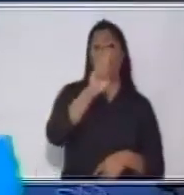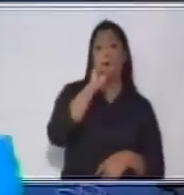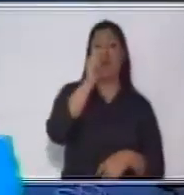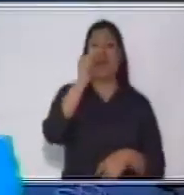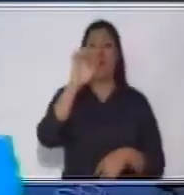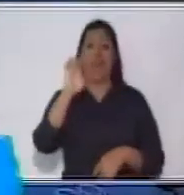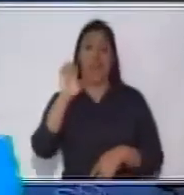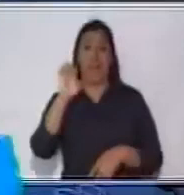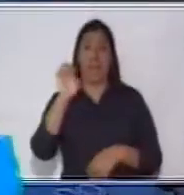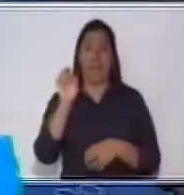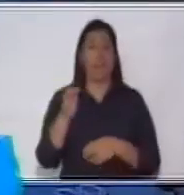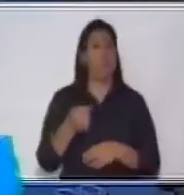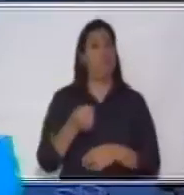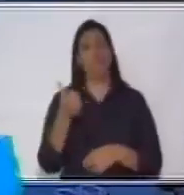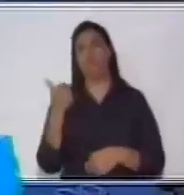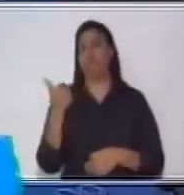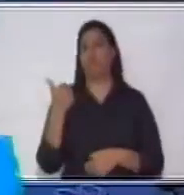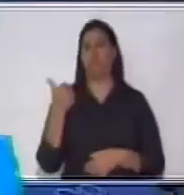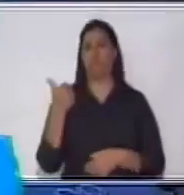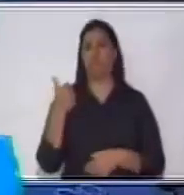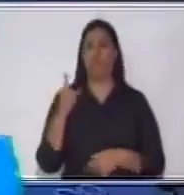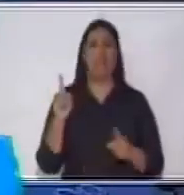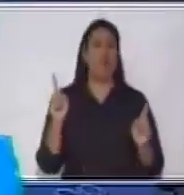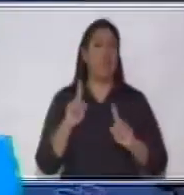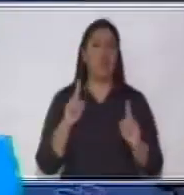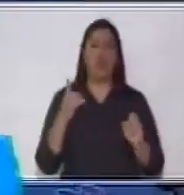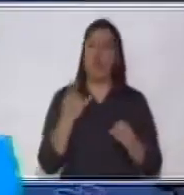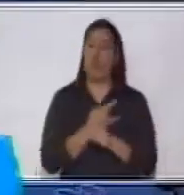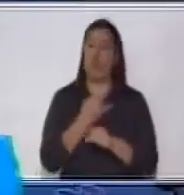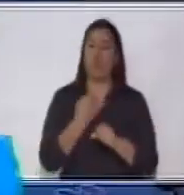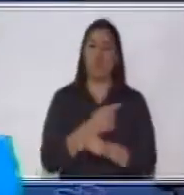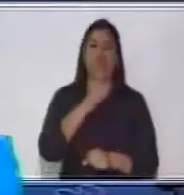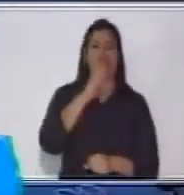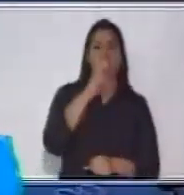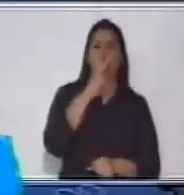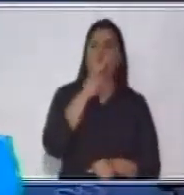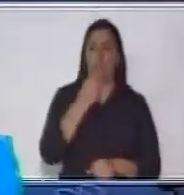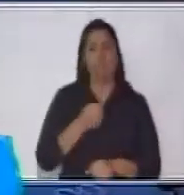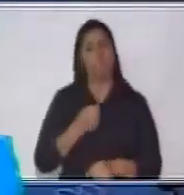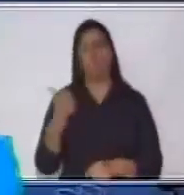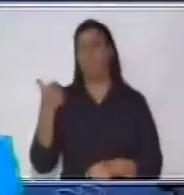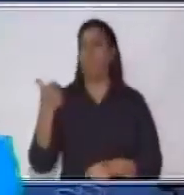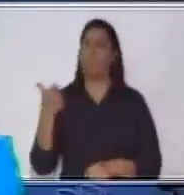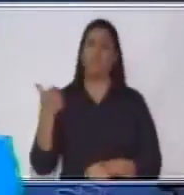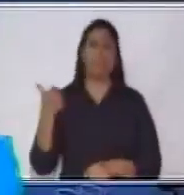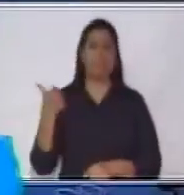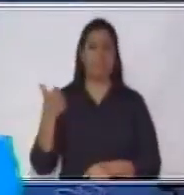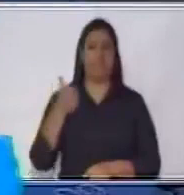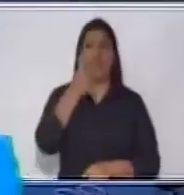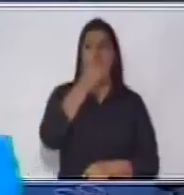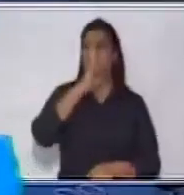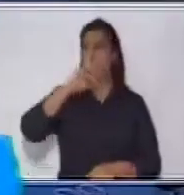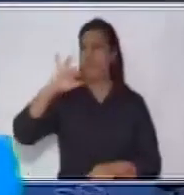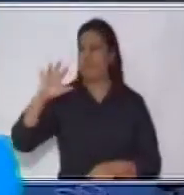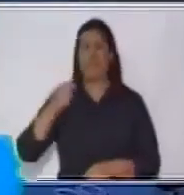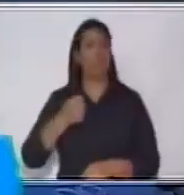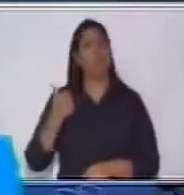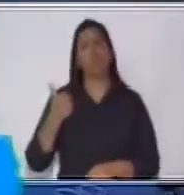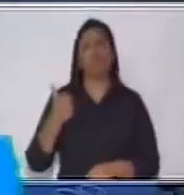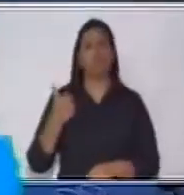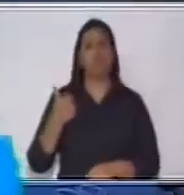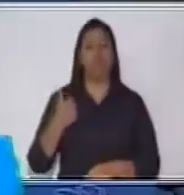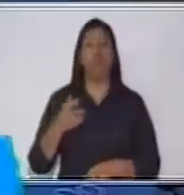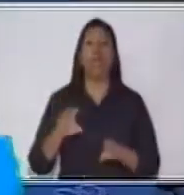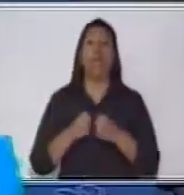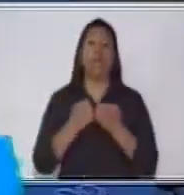eliminó estas letras del abecedario del español, ya que ellos llegaron a la